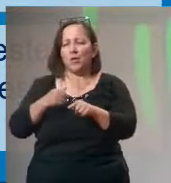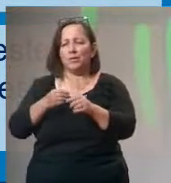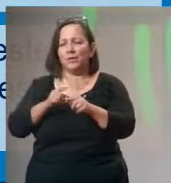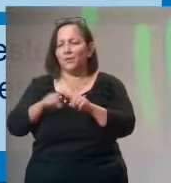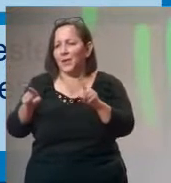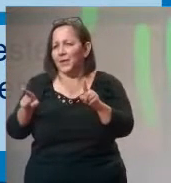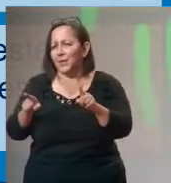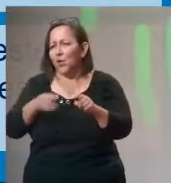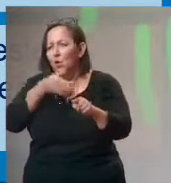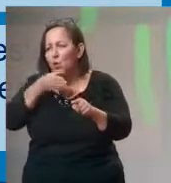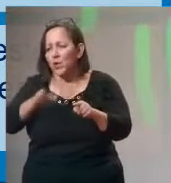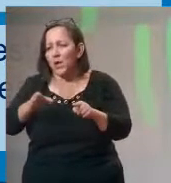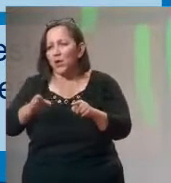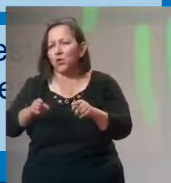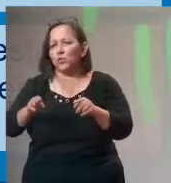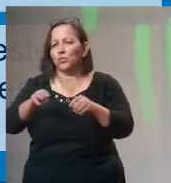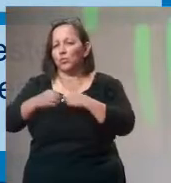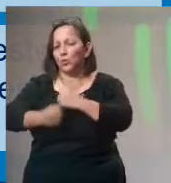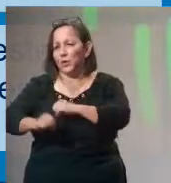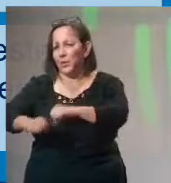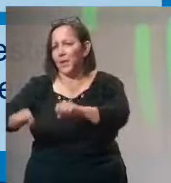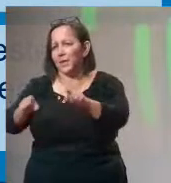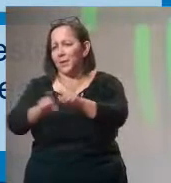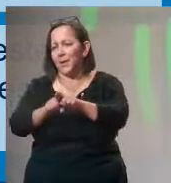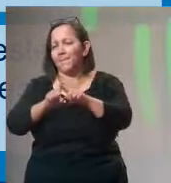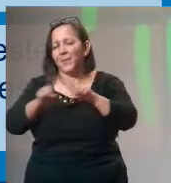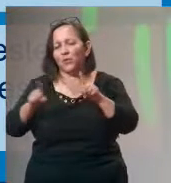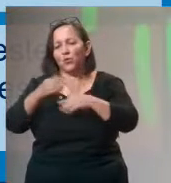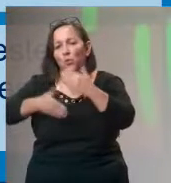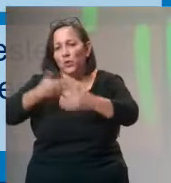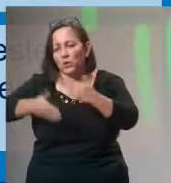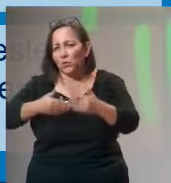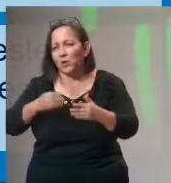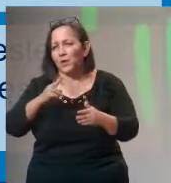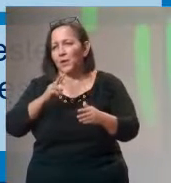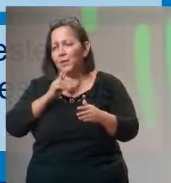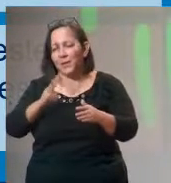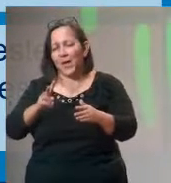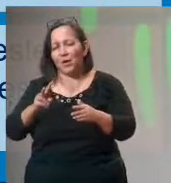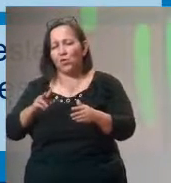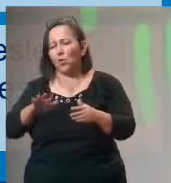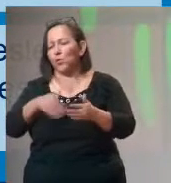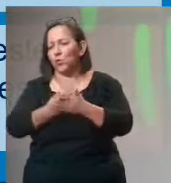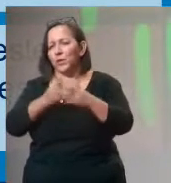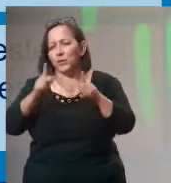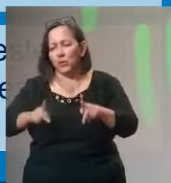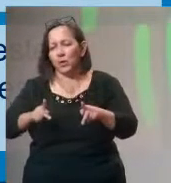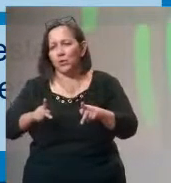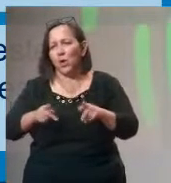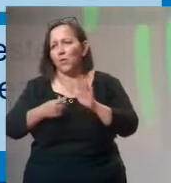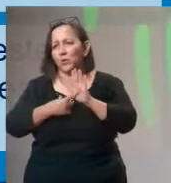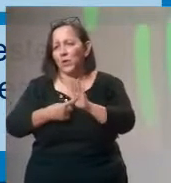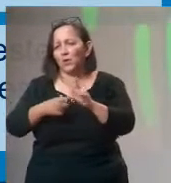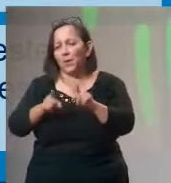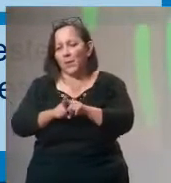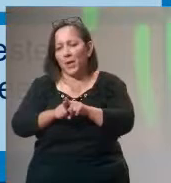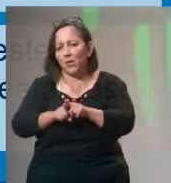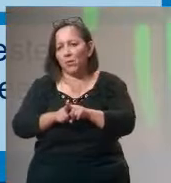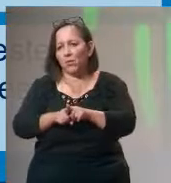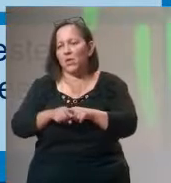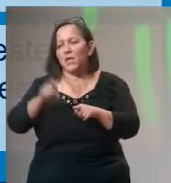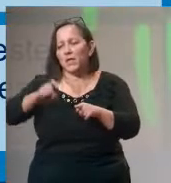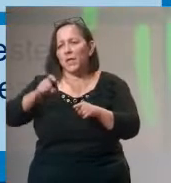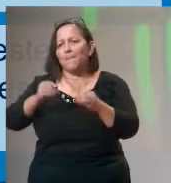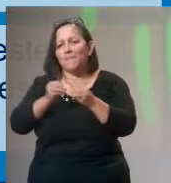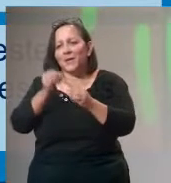municipales tratando de explicar estas técnicas, pero es un proceso que evidentemente, como todo el mundo lo ha señalado, requiere de muchísimo más